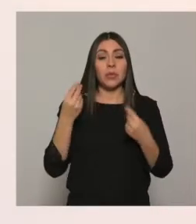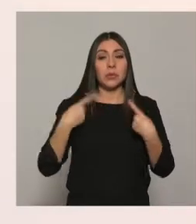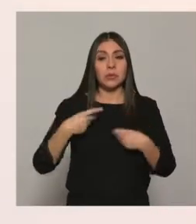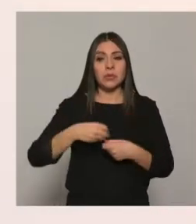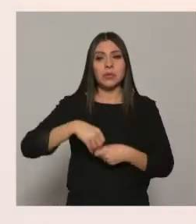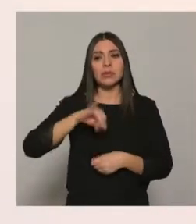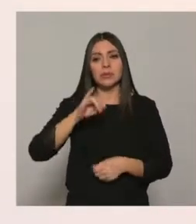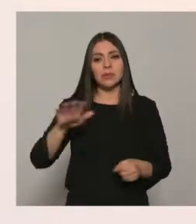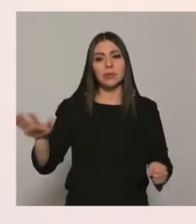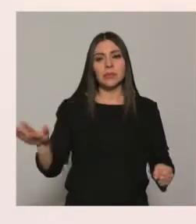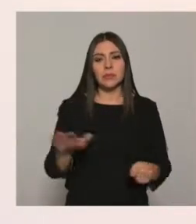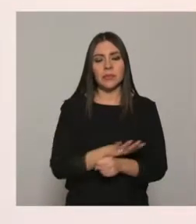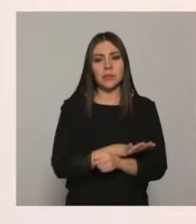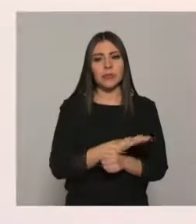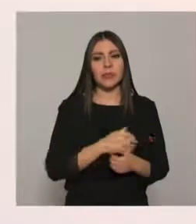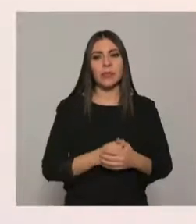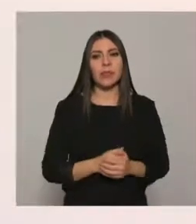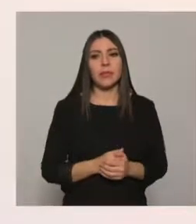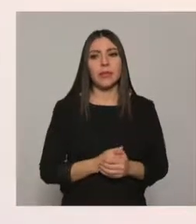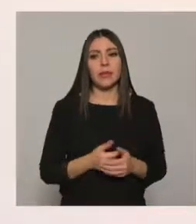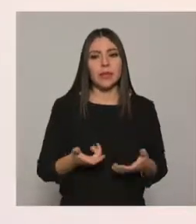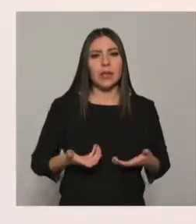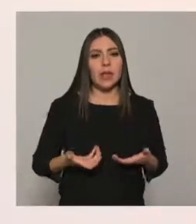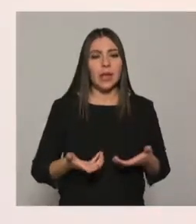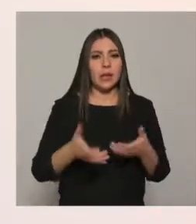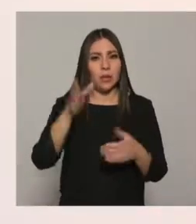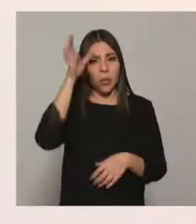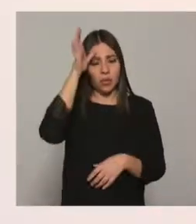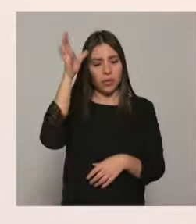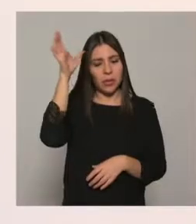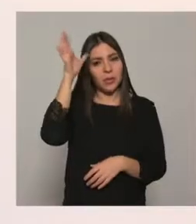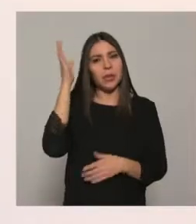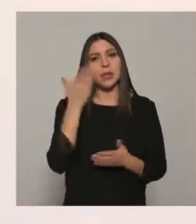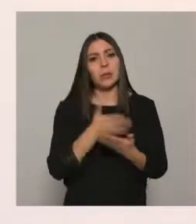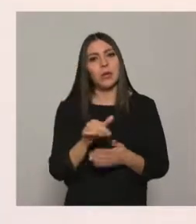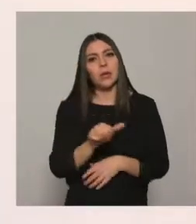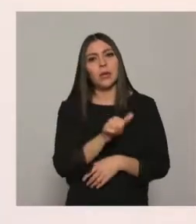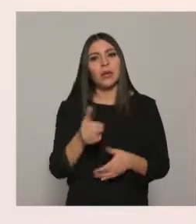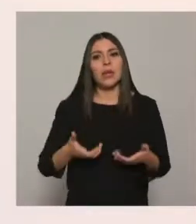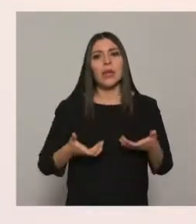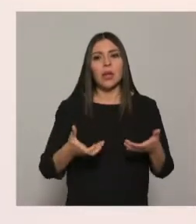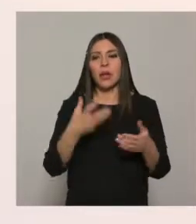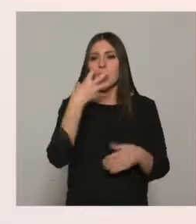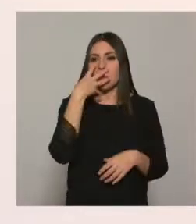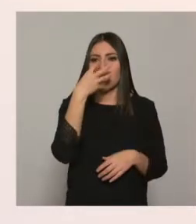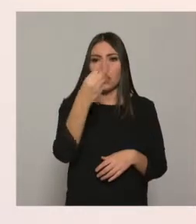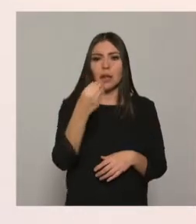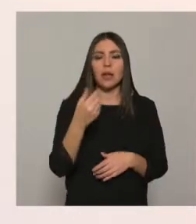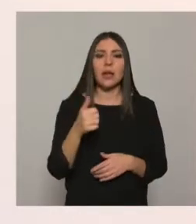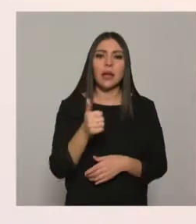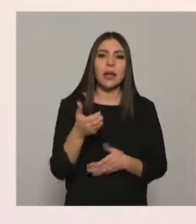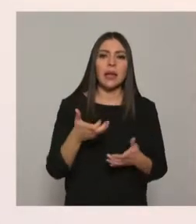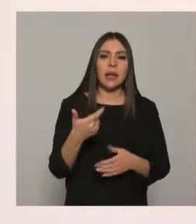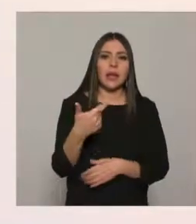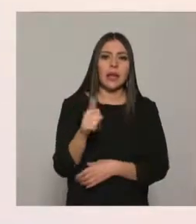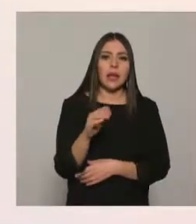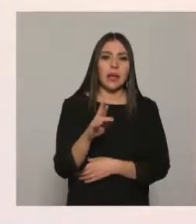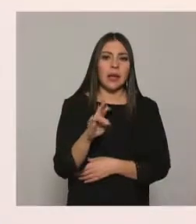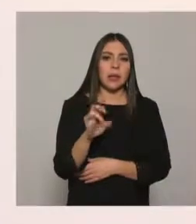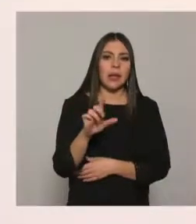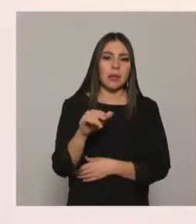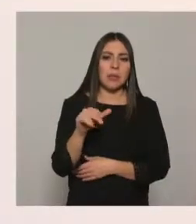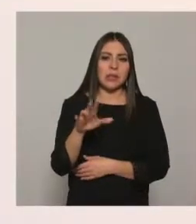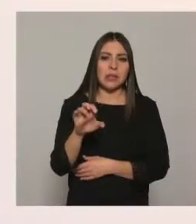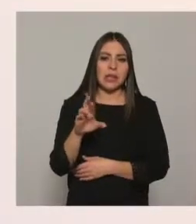lleno. En Avenida Cuauhtémoc, igual la Avenida Coyoacán y Gabriel Mancera en su sentido inverso